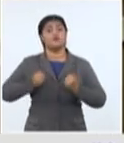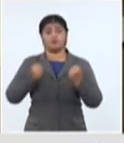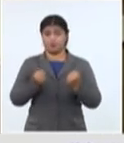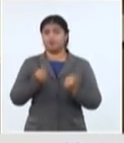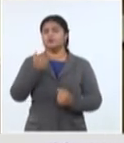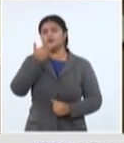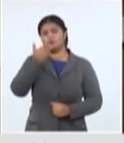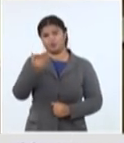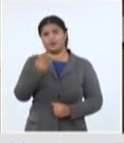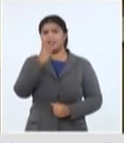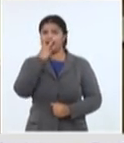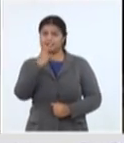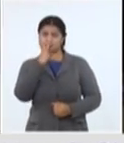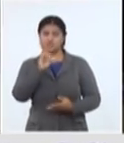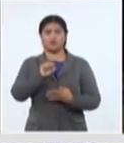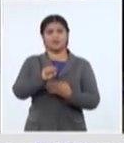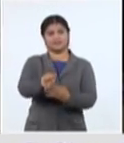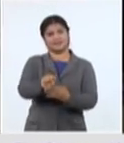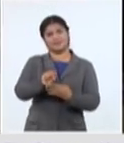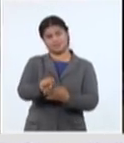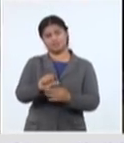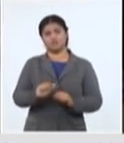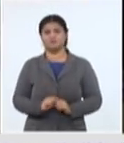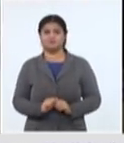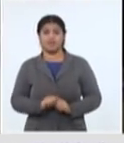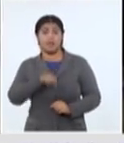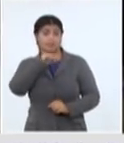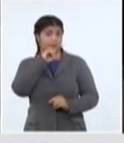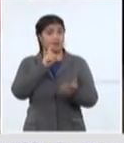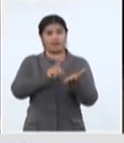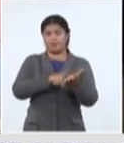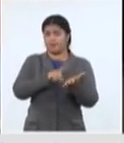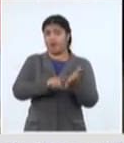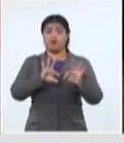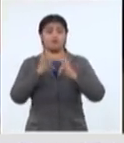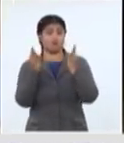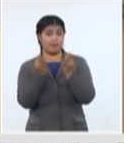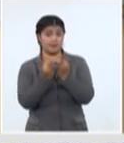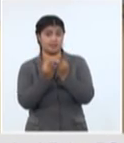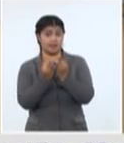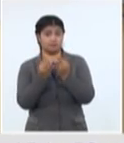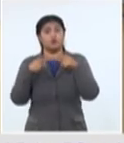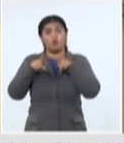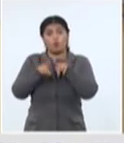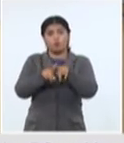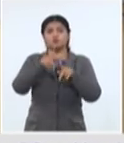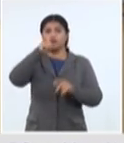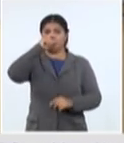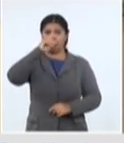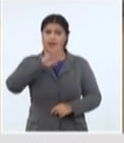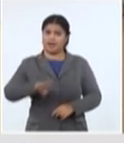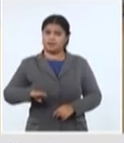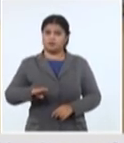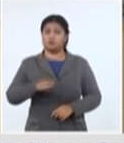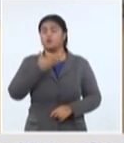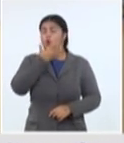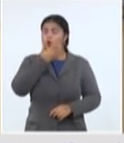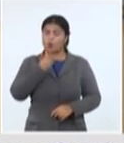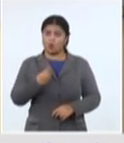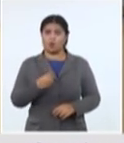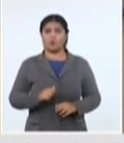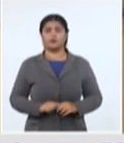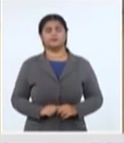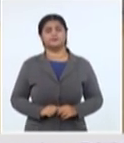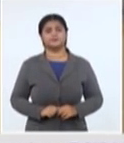de comunicación con las familias y donde las áreas de salud tienen misión importante. Vinimos mediante una doctora que vino aquí,